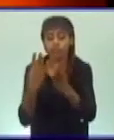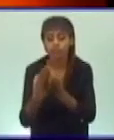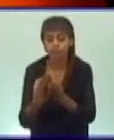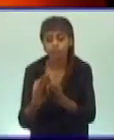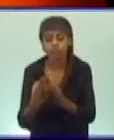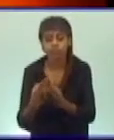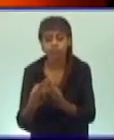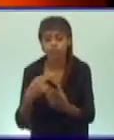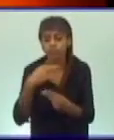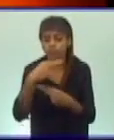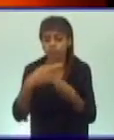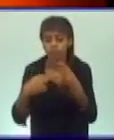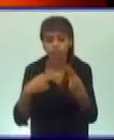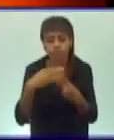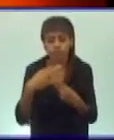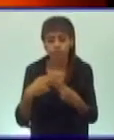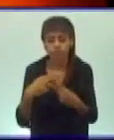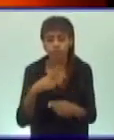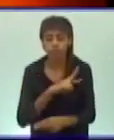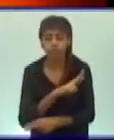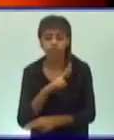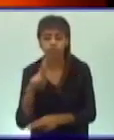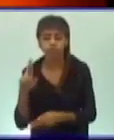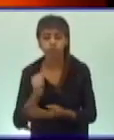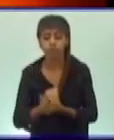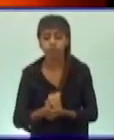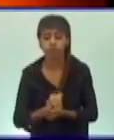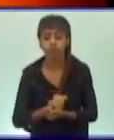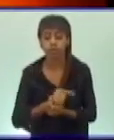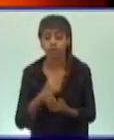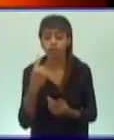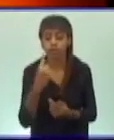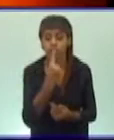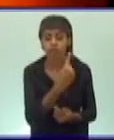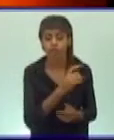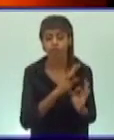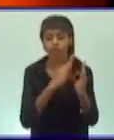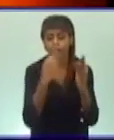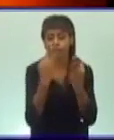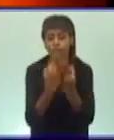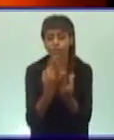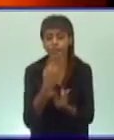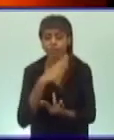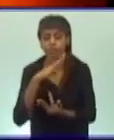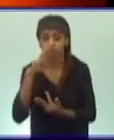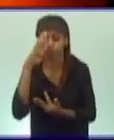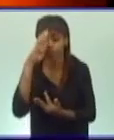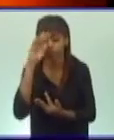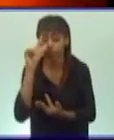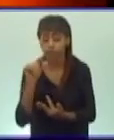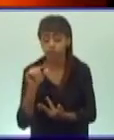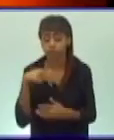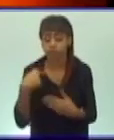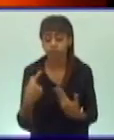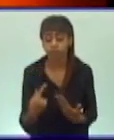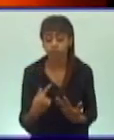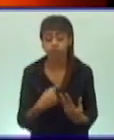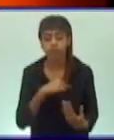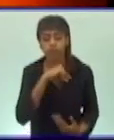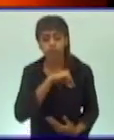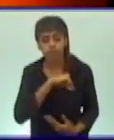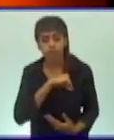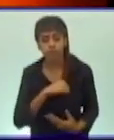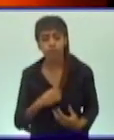llevan a cabo en nuestra revolución. Y por eso cada familia cubana siente el orgullo de ver cómo esos